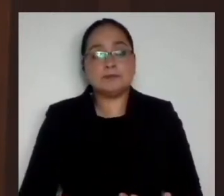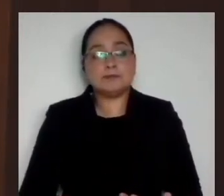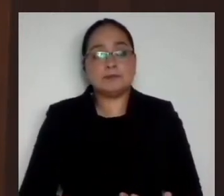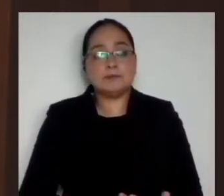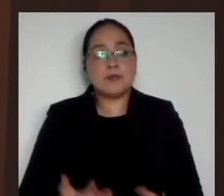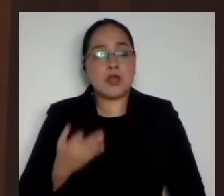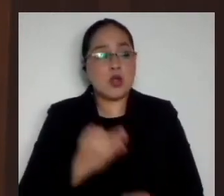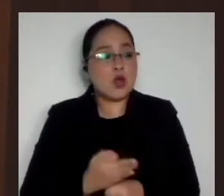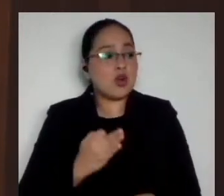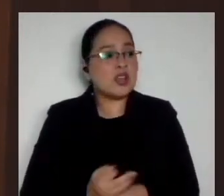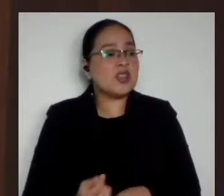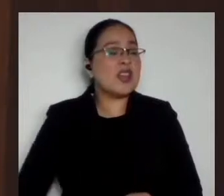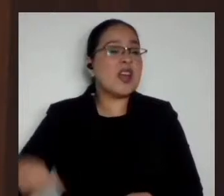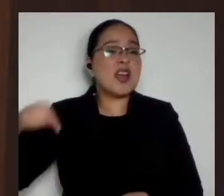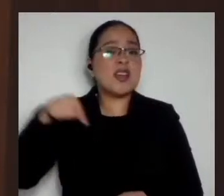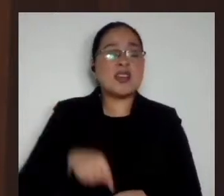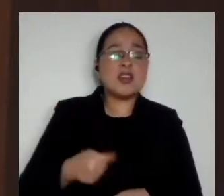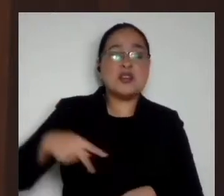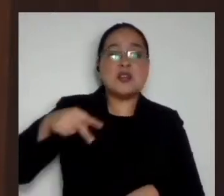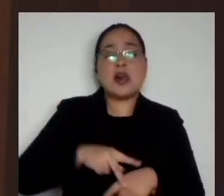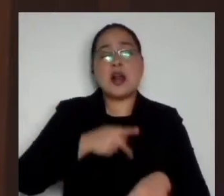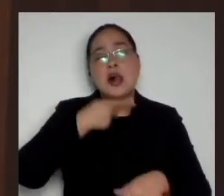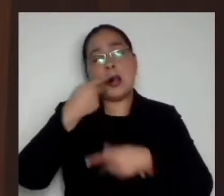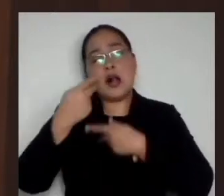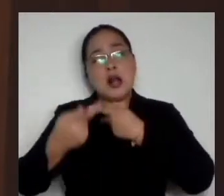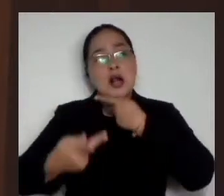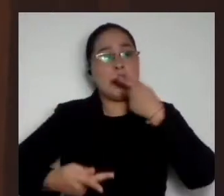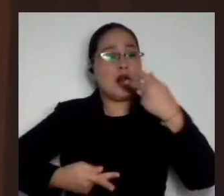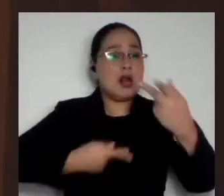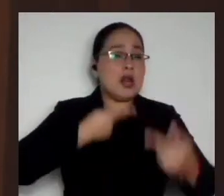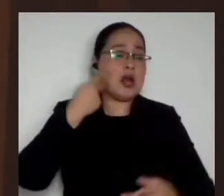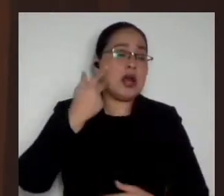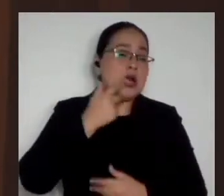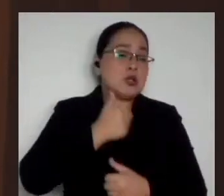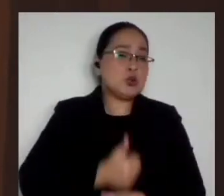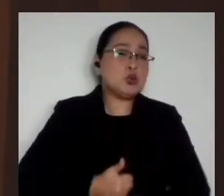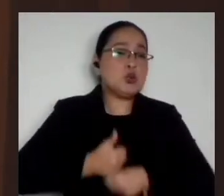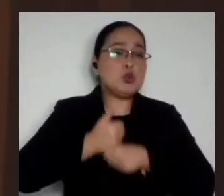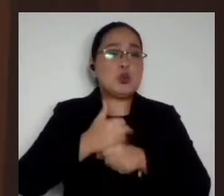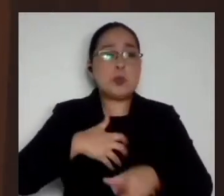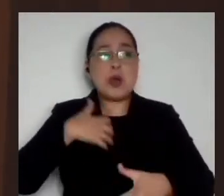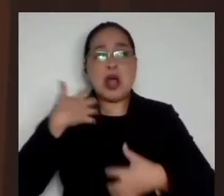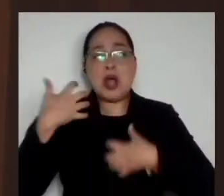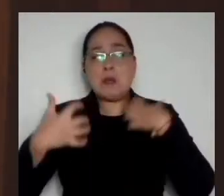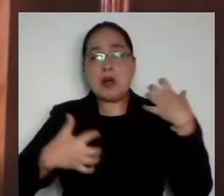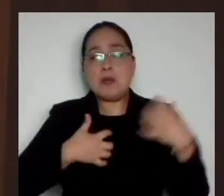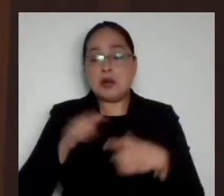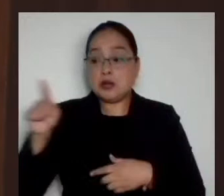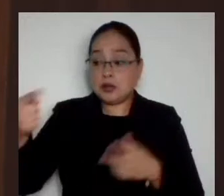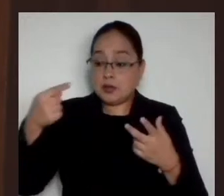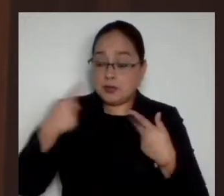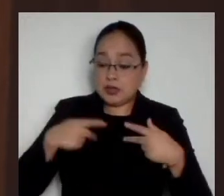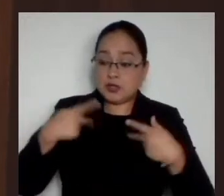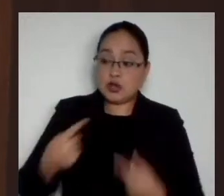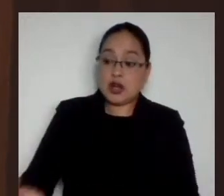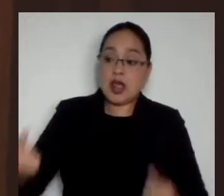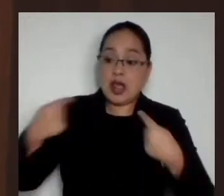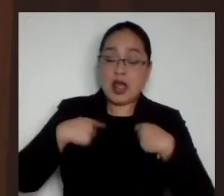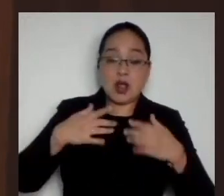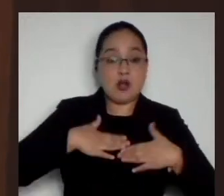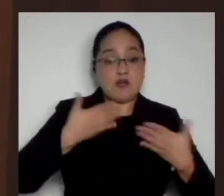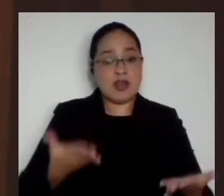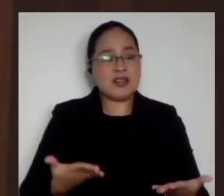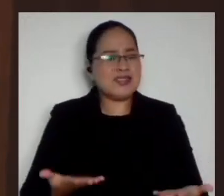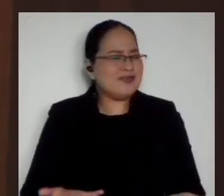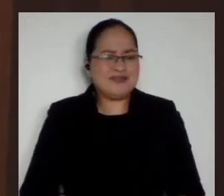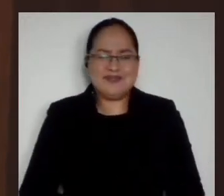desgarrándonos las vestiduras como vamos a mantener la confianza de la ciudadanía en las instituciones. Y